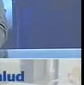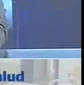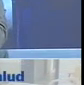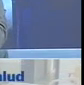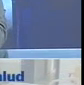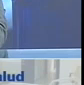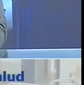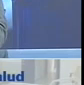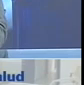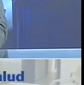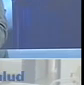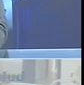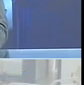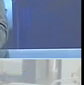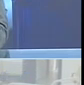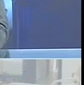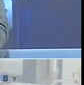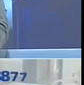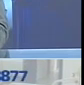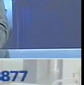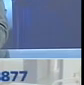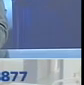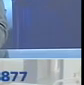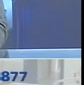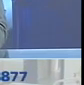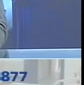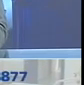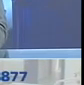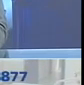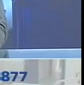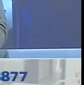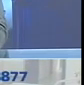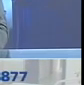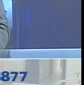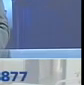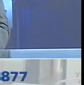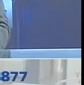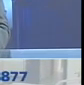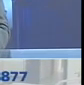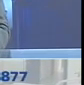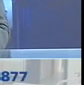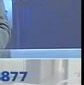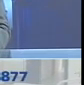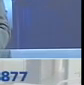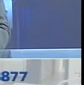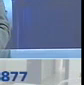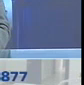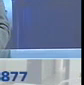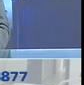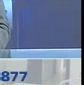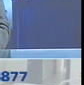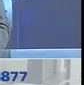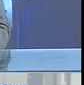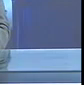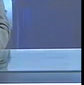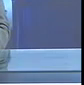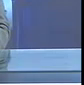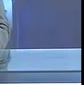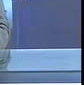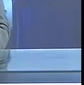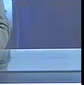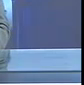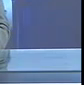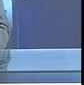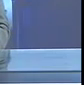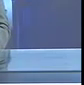Climosal las 24 horas del día y los 7 días de la semana. Para más información o para hacer ya tu cita médica, llama al PBX